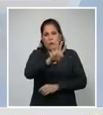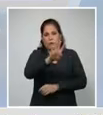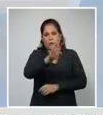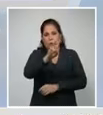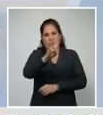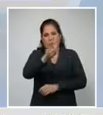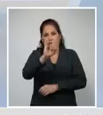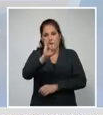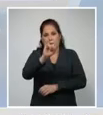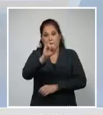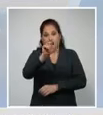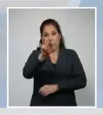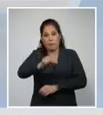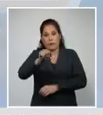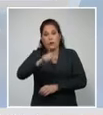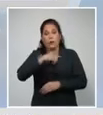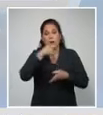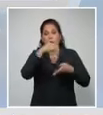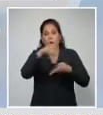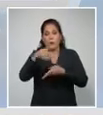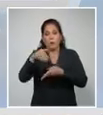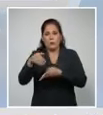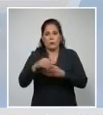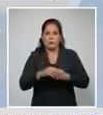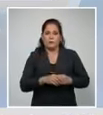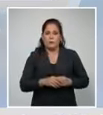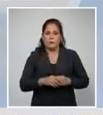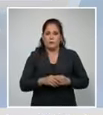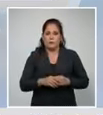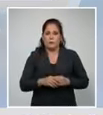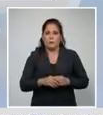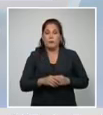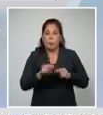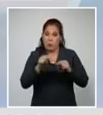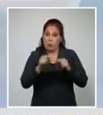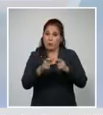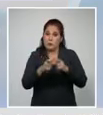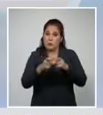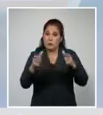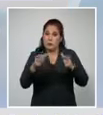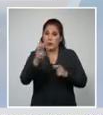436. Por lo tanto, la letalidad se incrementa a